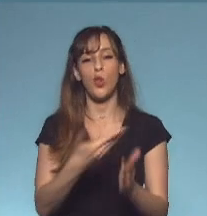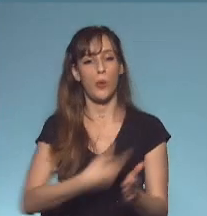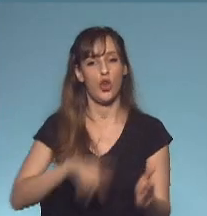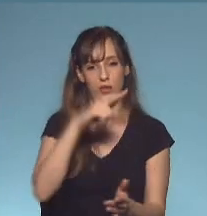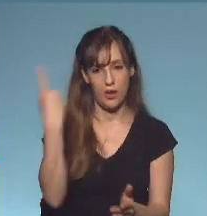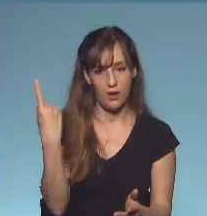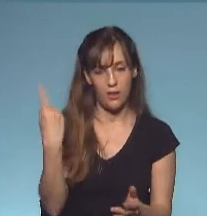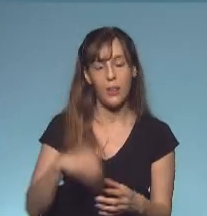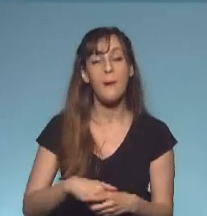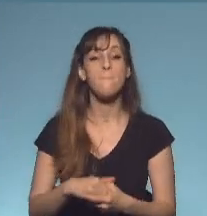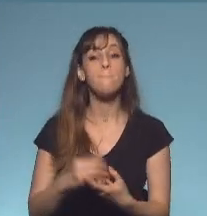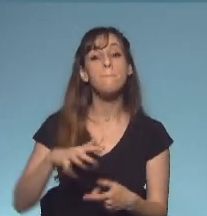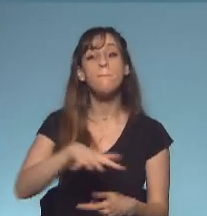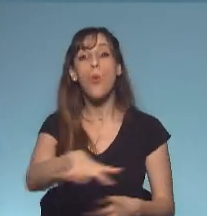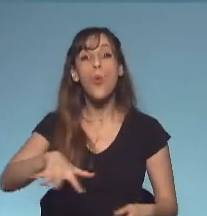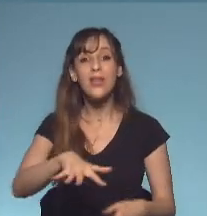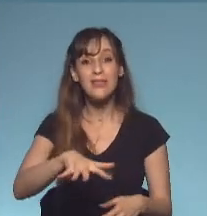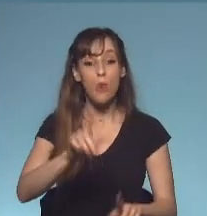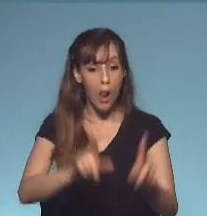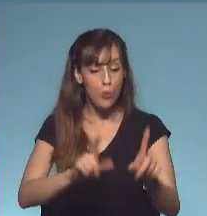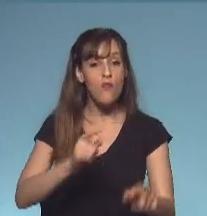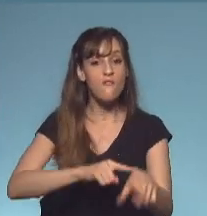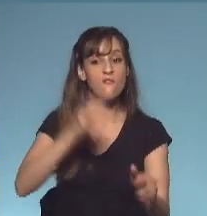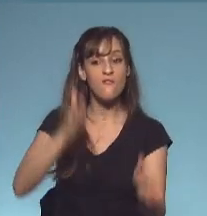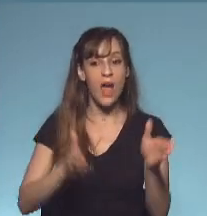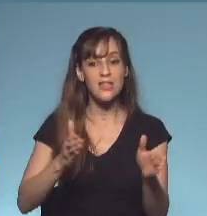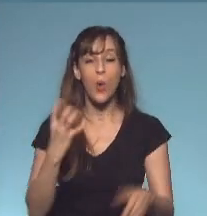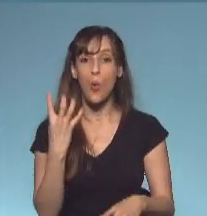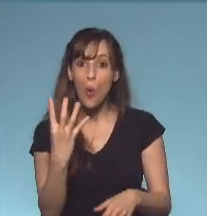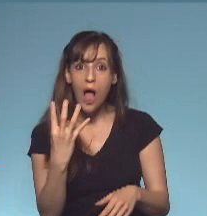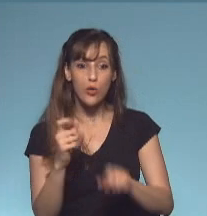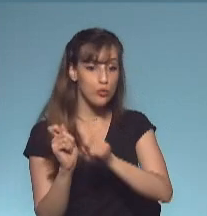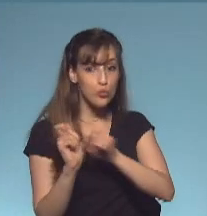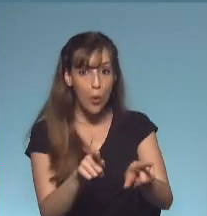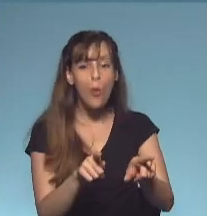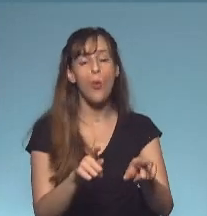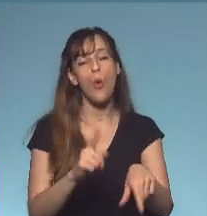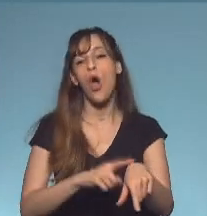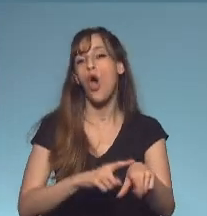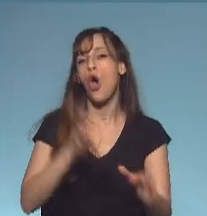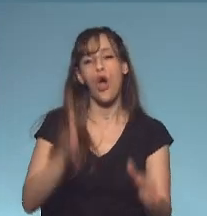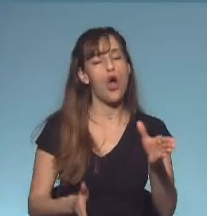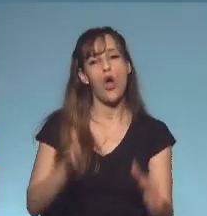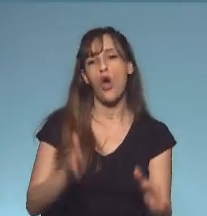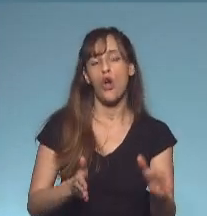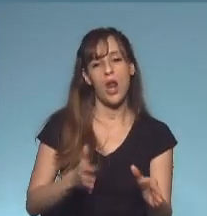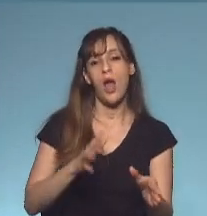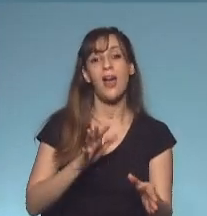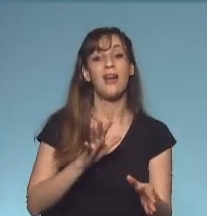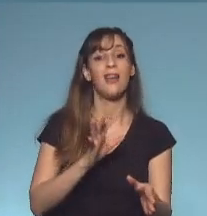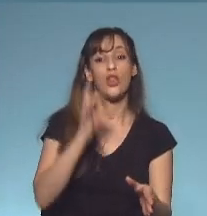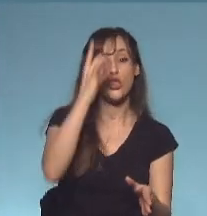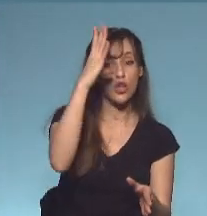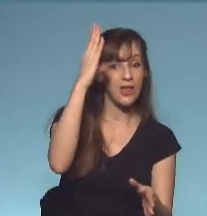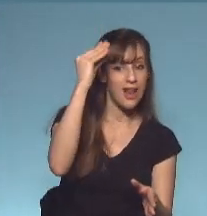Los municipios en fase 4 van a tener una restricción horaria total entre las 0 y